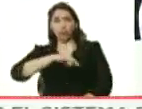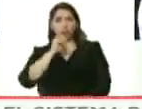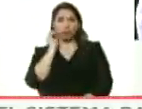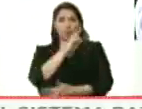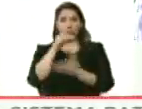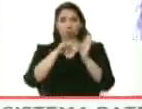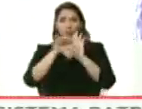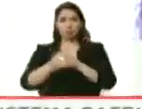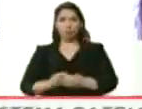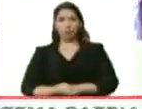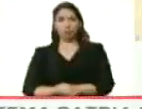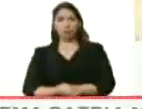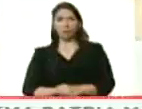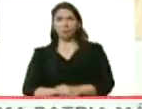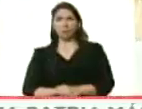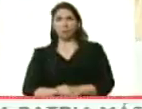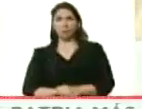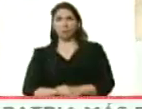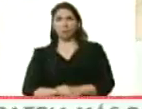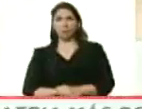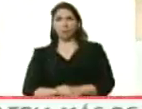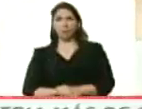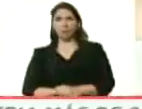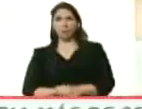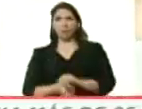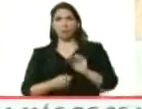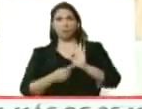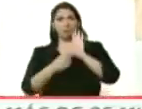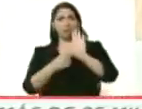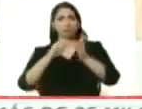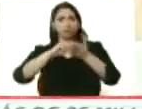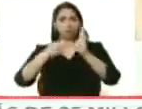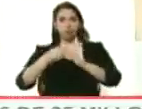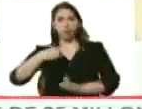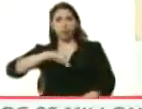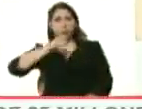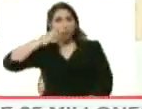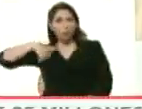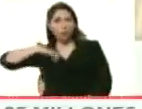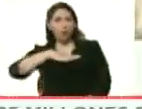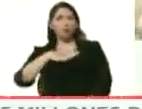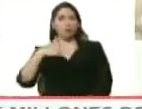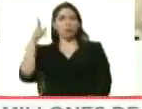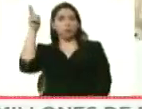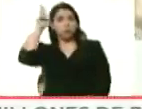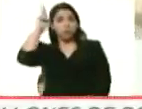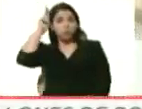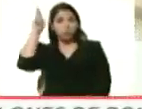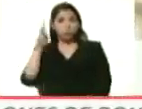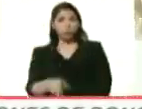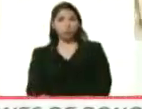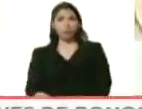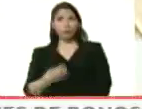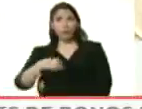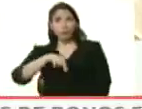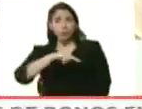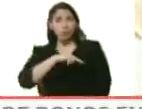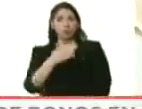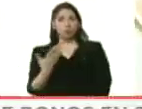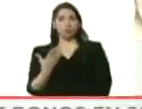Nacional Constituyente está representada por nuestros pueblos originarios, nuestros